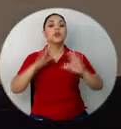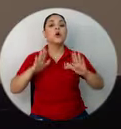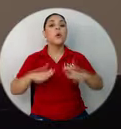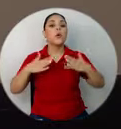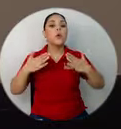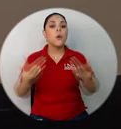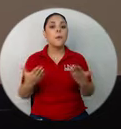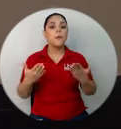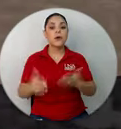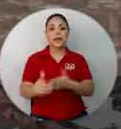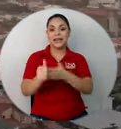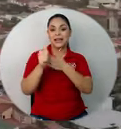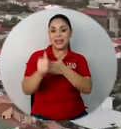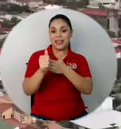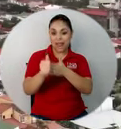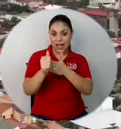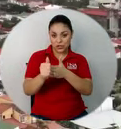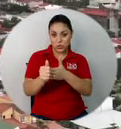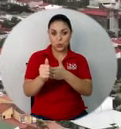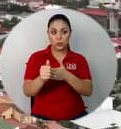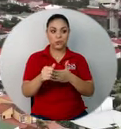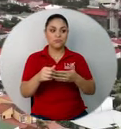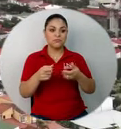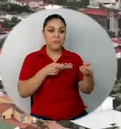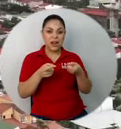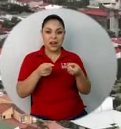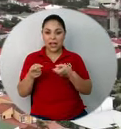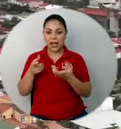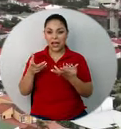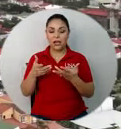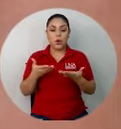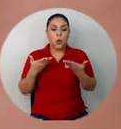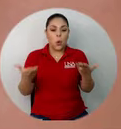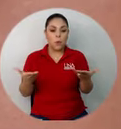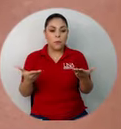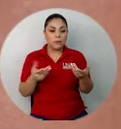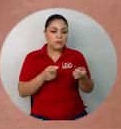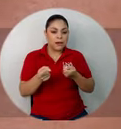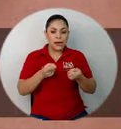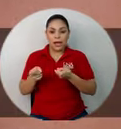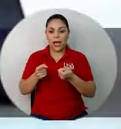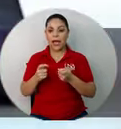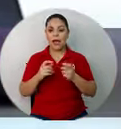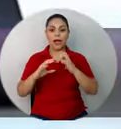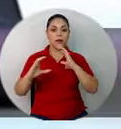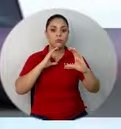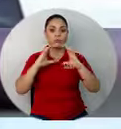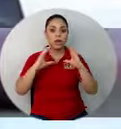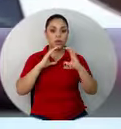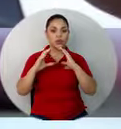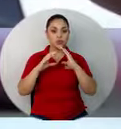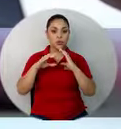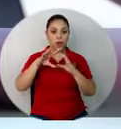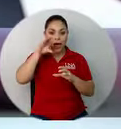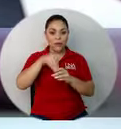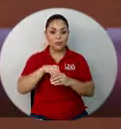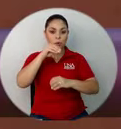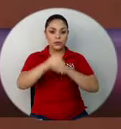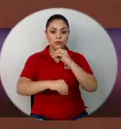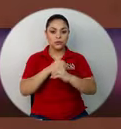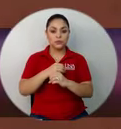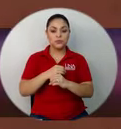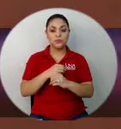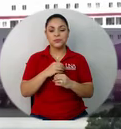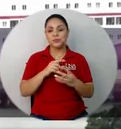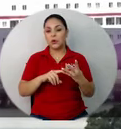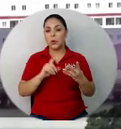se manejan los estilos de liderazgo de la organización, cómo se manejan los canales de comunicación dentro de la organización,